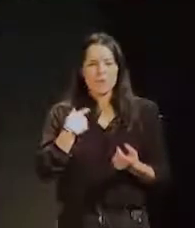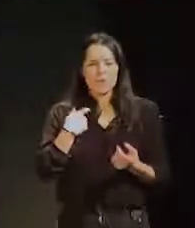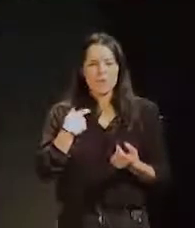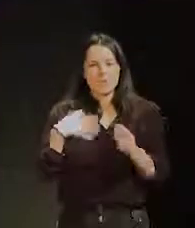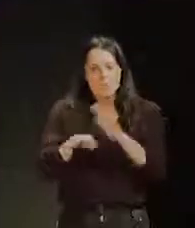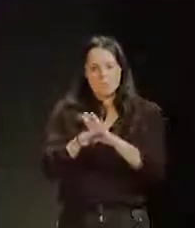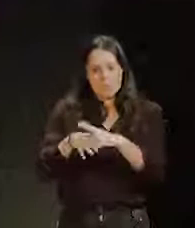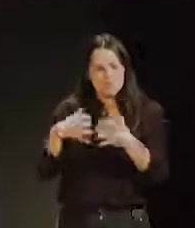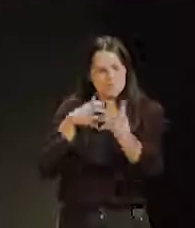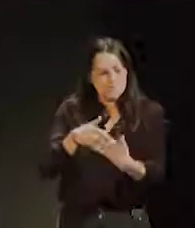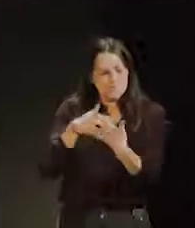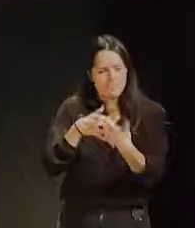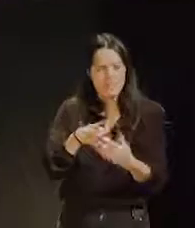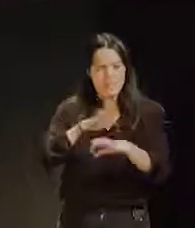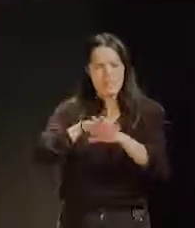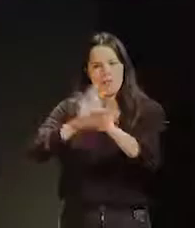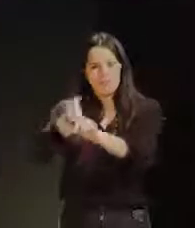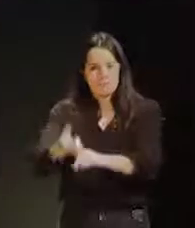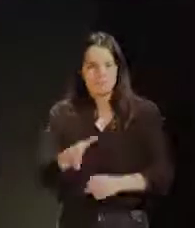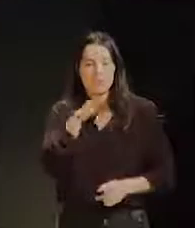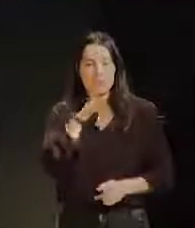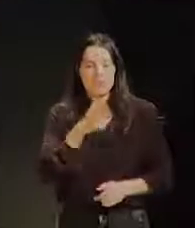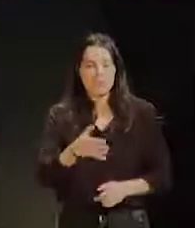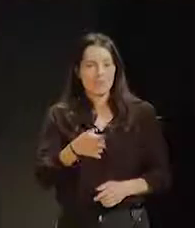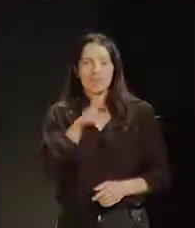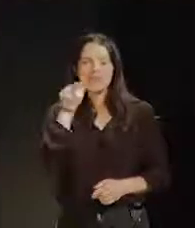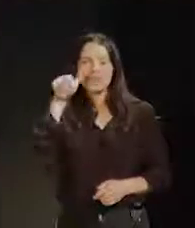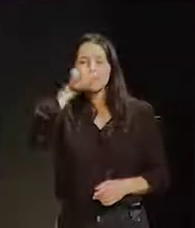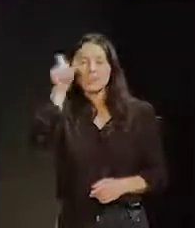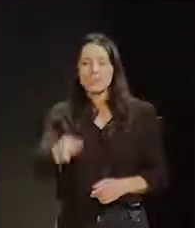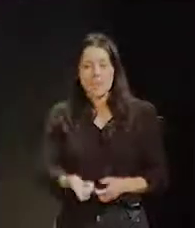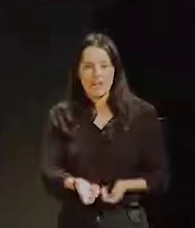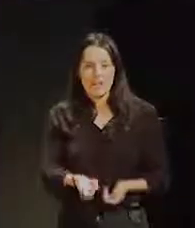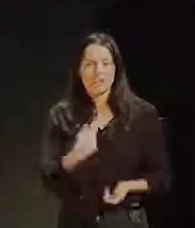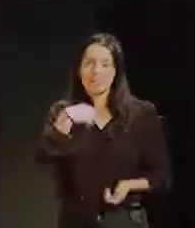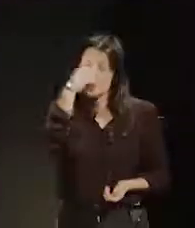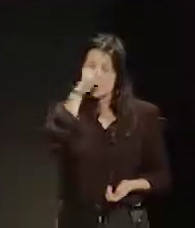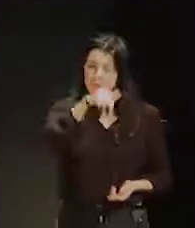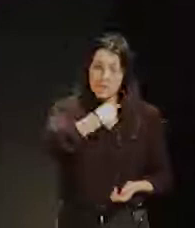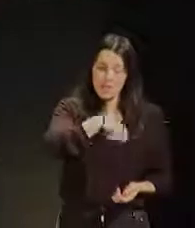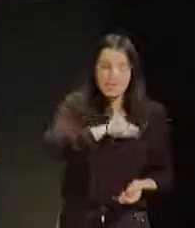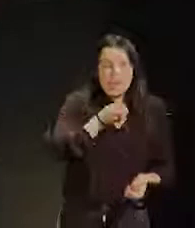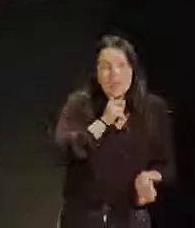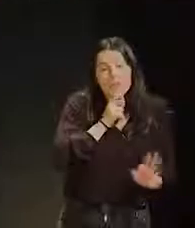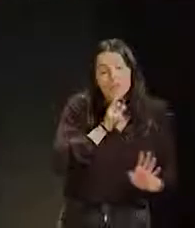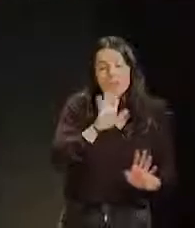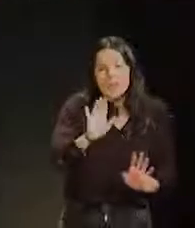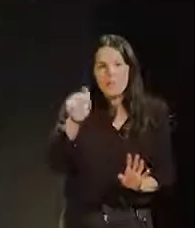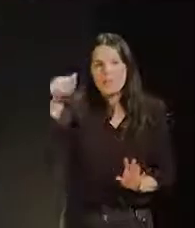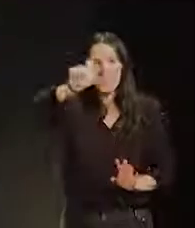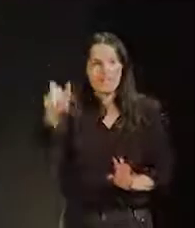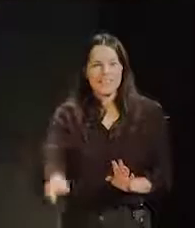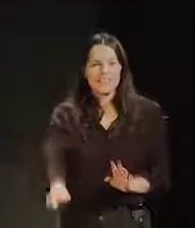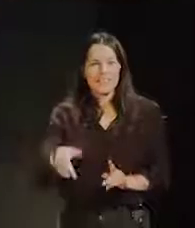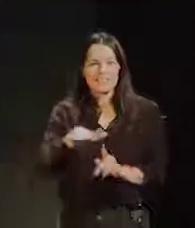luchando por eso. Porque en Italia, no sé cómo es la situación en España, pero en